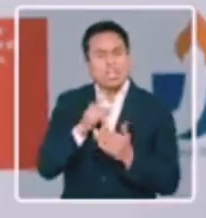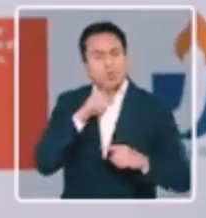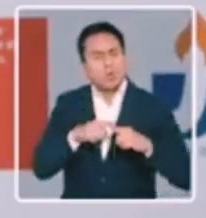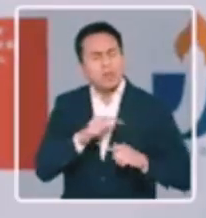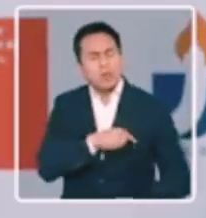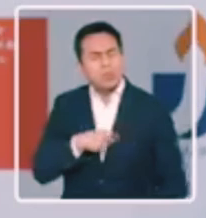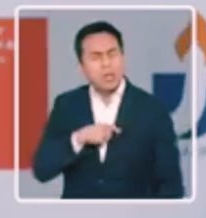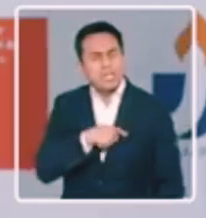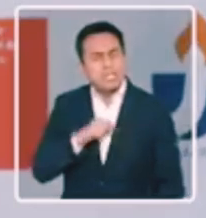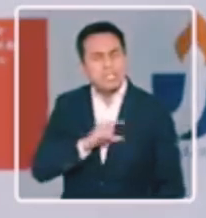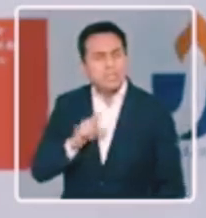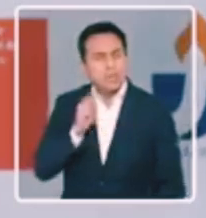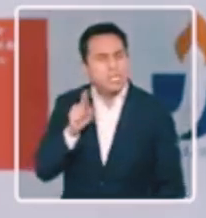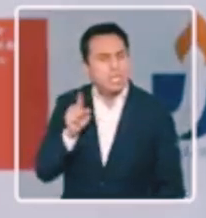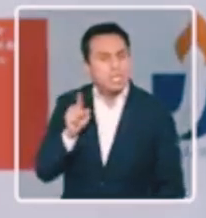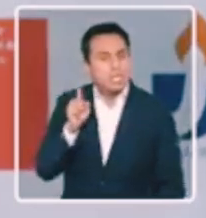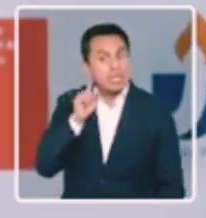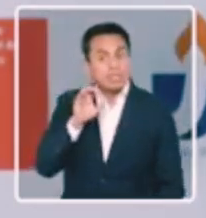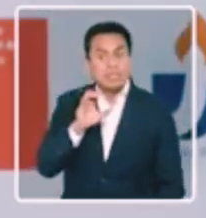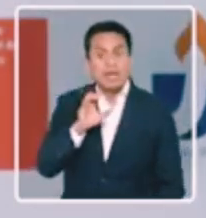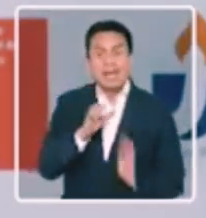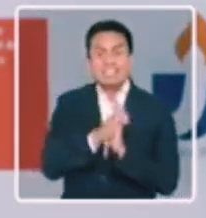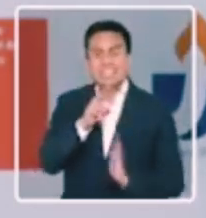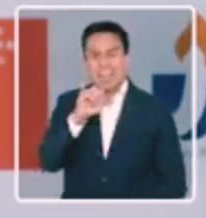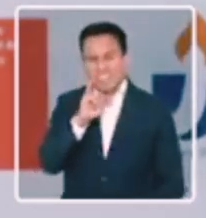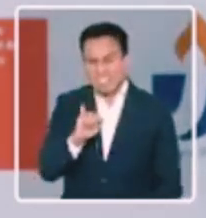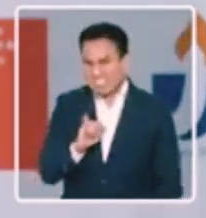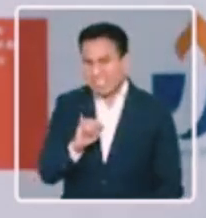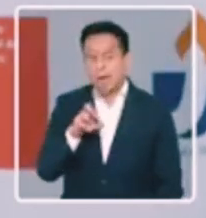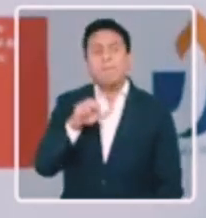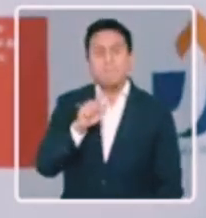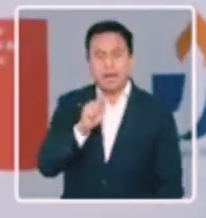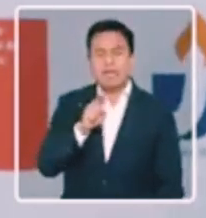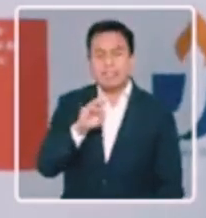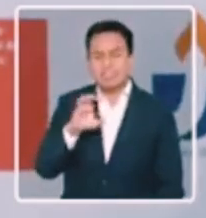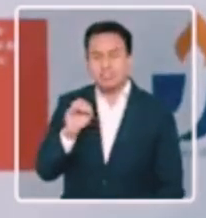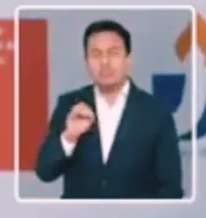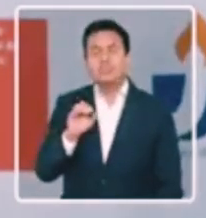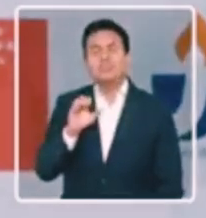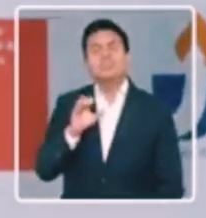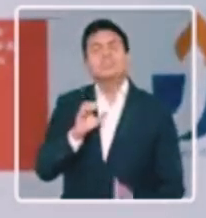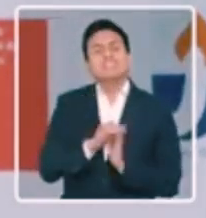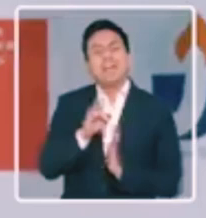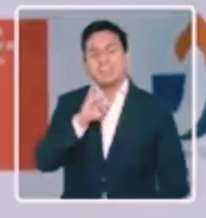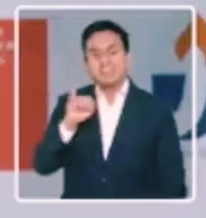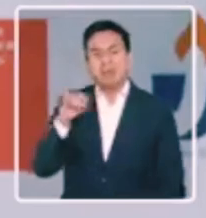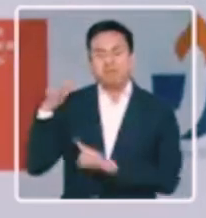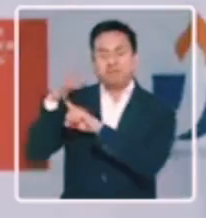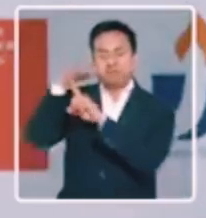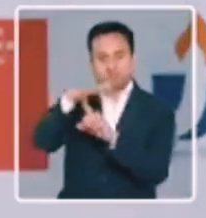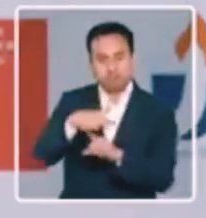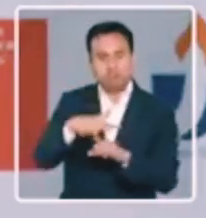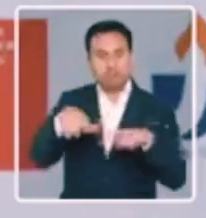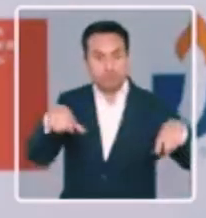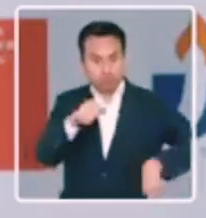de la escuela Chávez osaldo Chávez patrio chz amos un helicóptero en la cancha